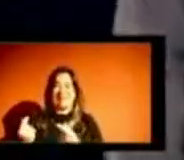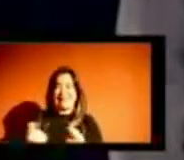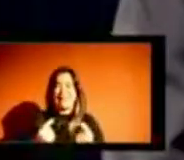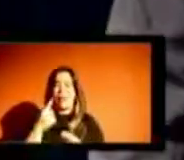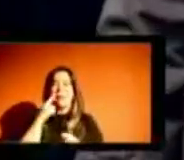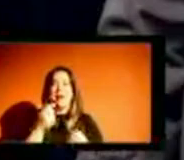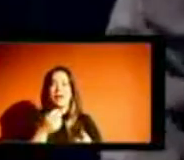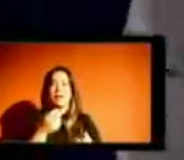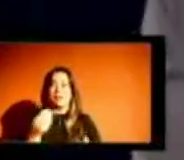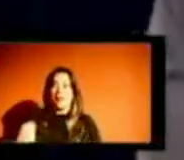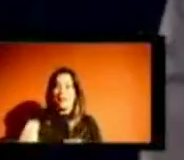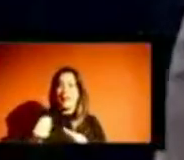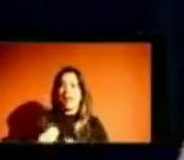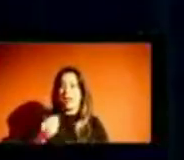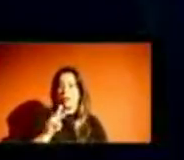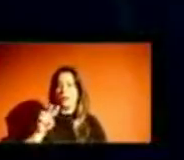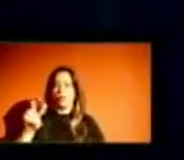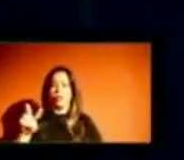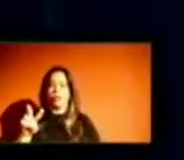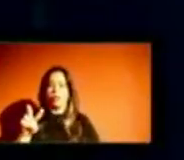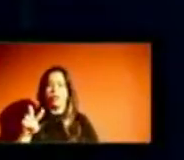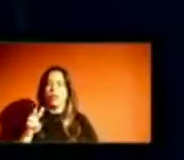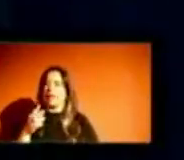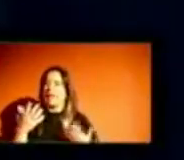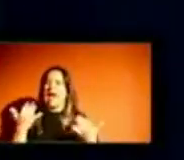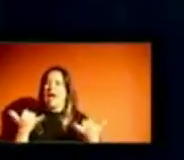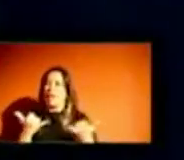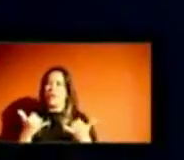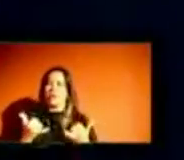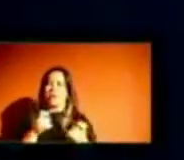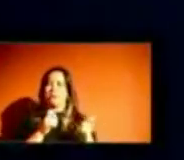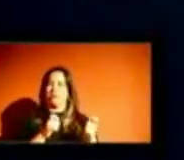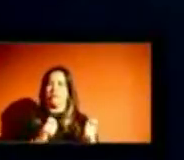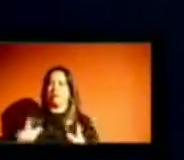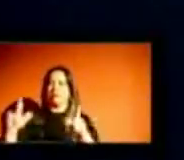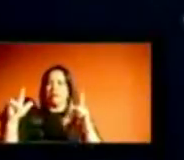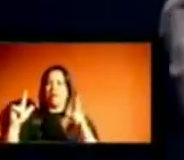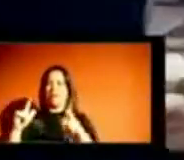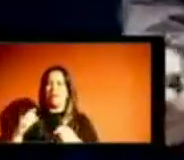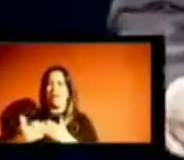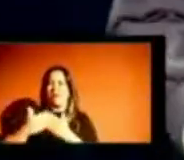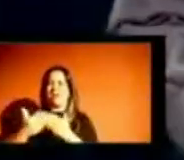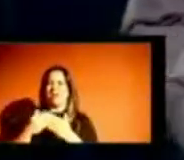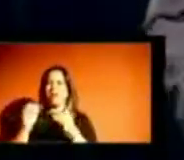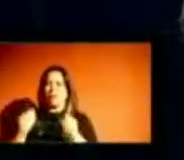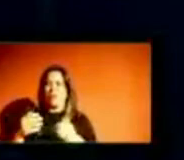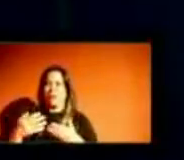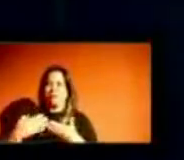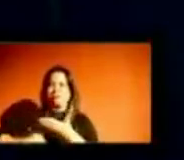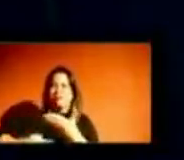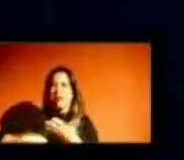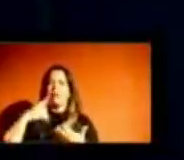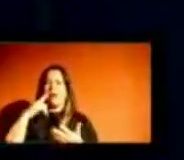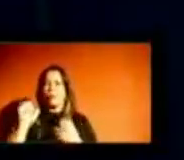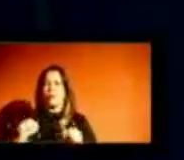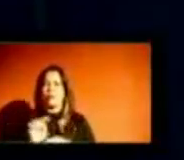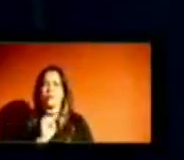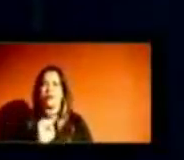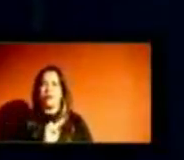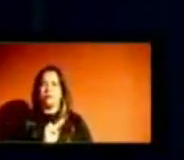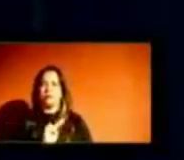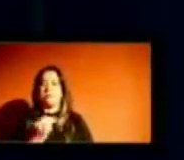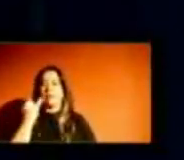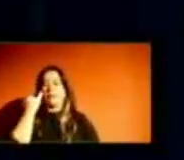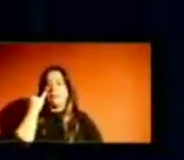la W-2? Pues ahora con tan solo dos clics la puedes descargar. Y si eres practicante, antes Suri podía hacer